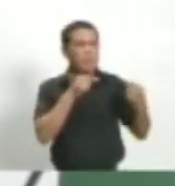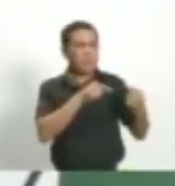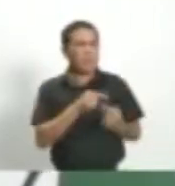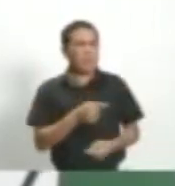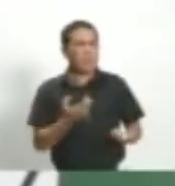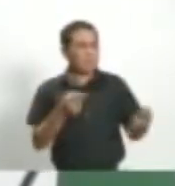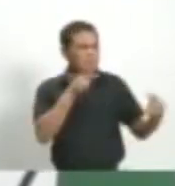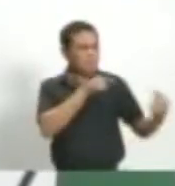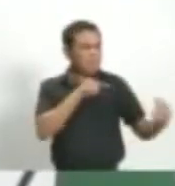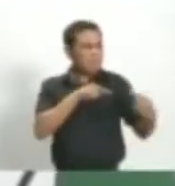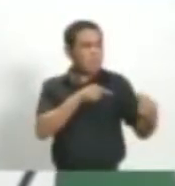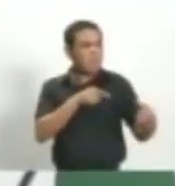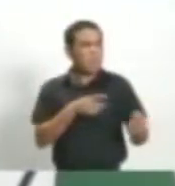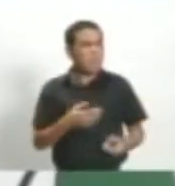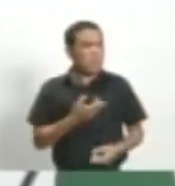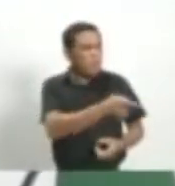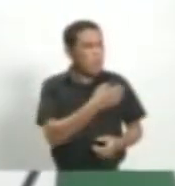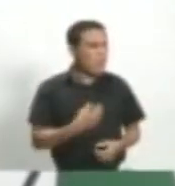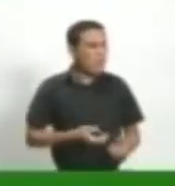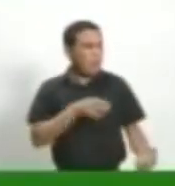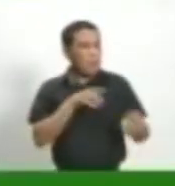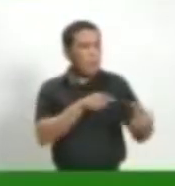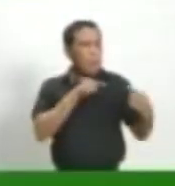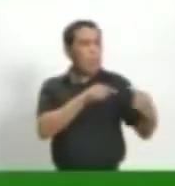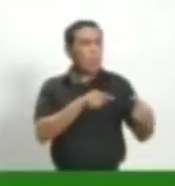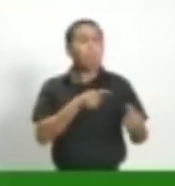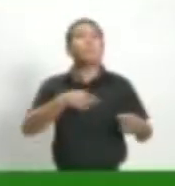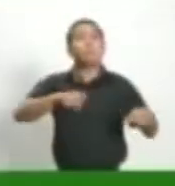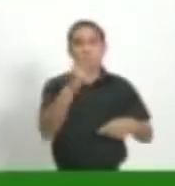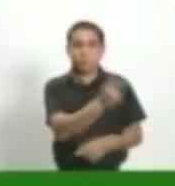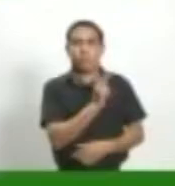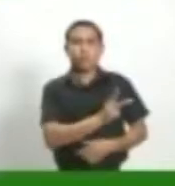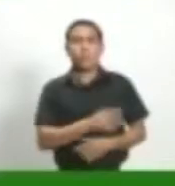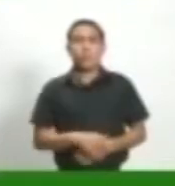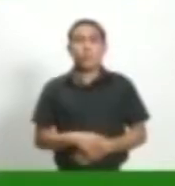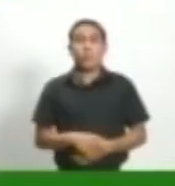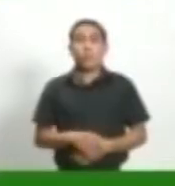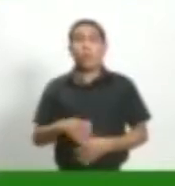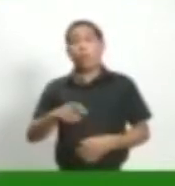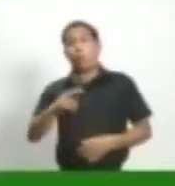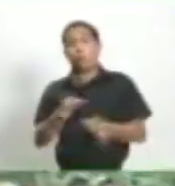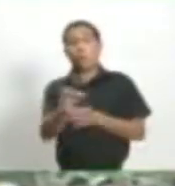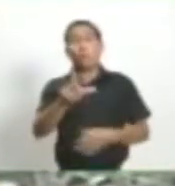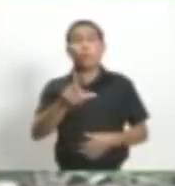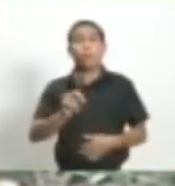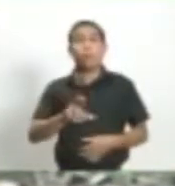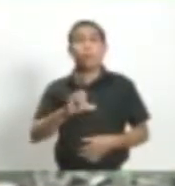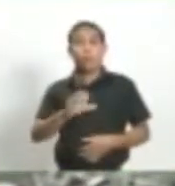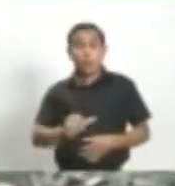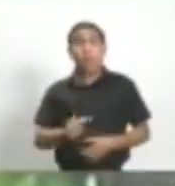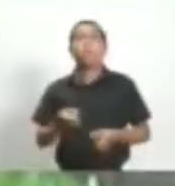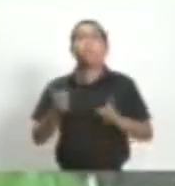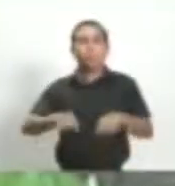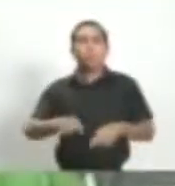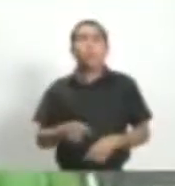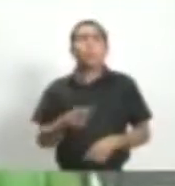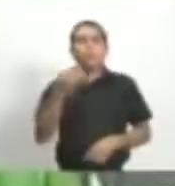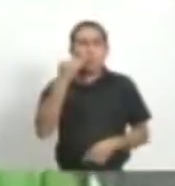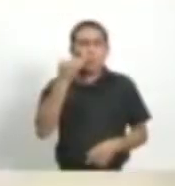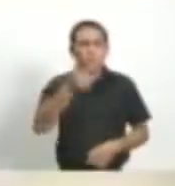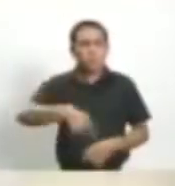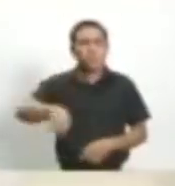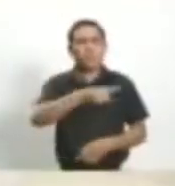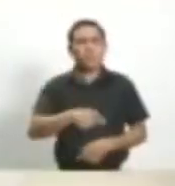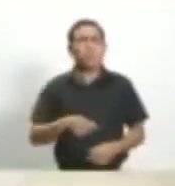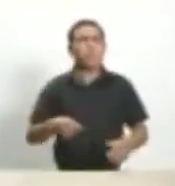digamos, su compañero permanente. En Lorica, una joven de 18 años fue encontrada entre matorrales, maniatadas y con signos de violencia.